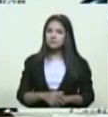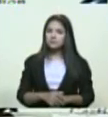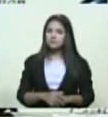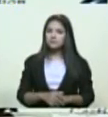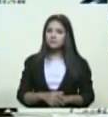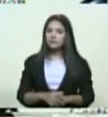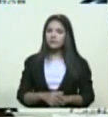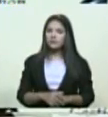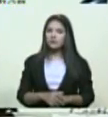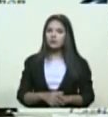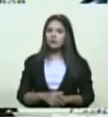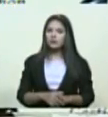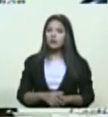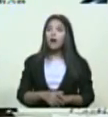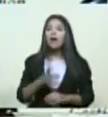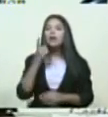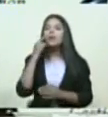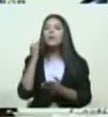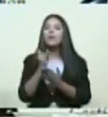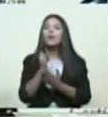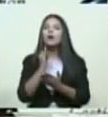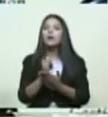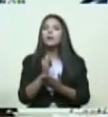del indicio a la plena prueba.